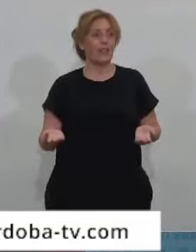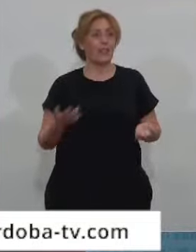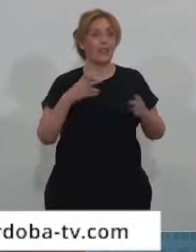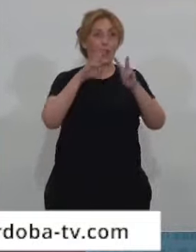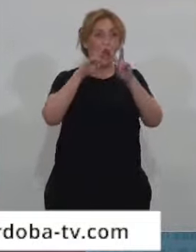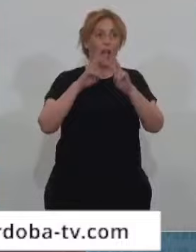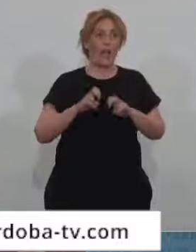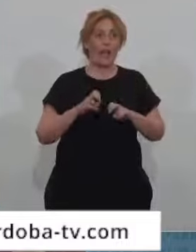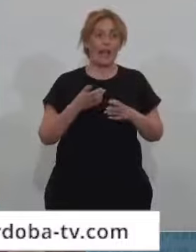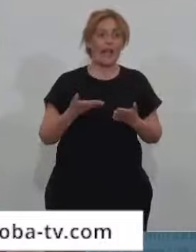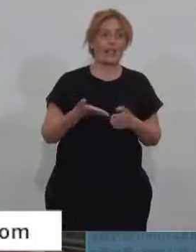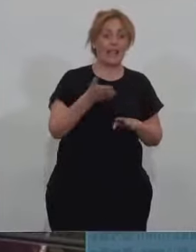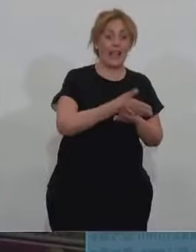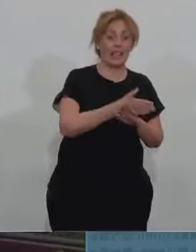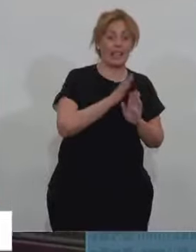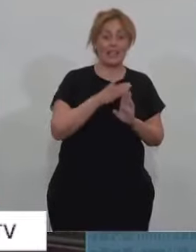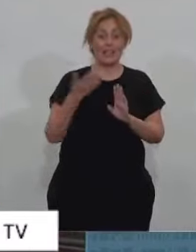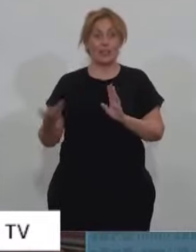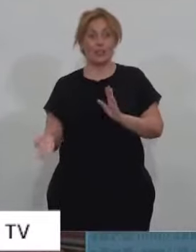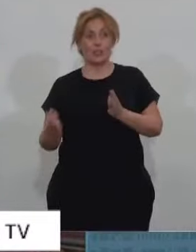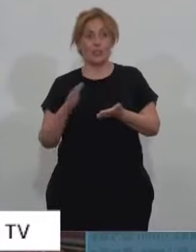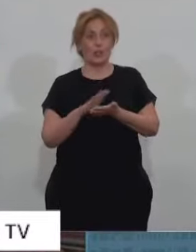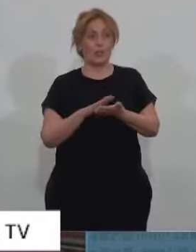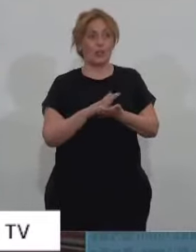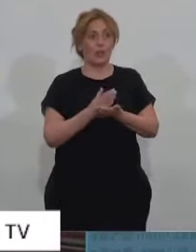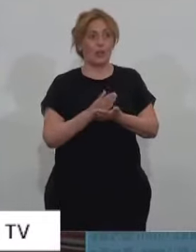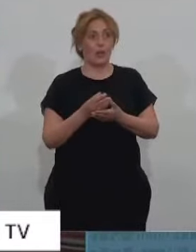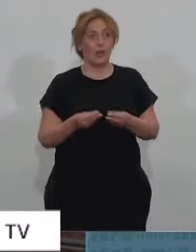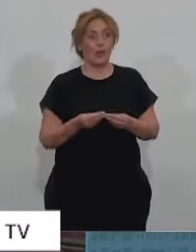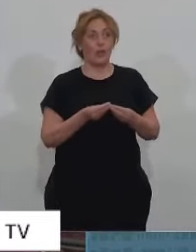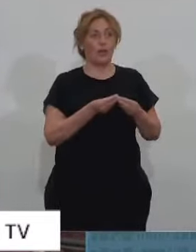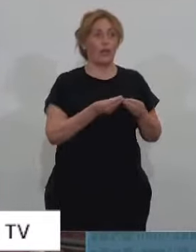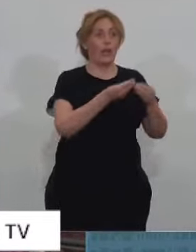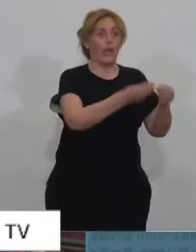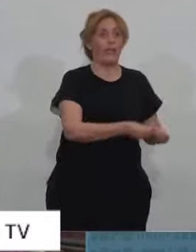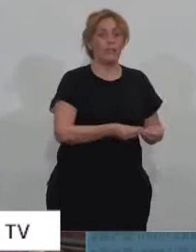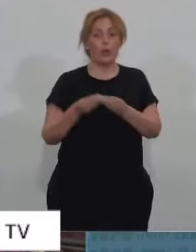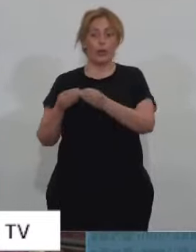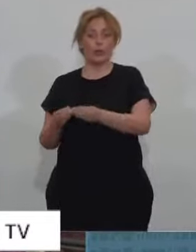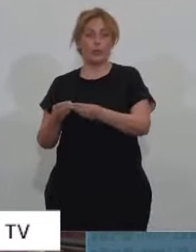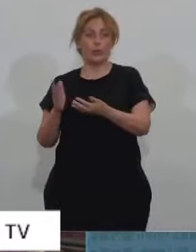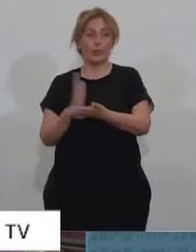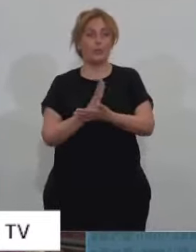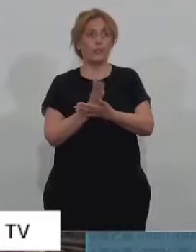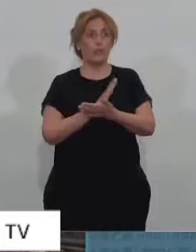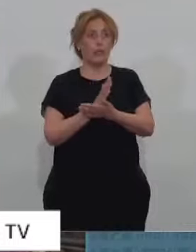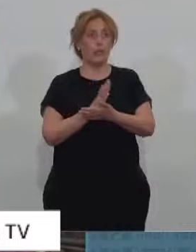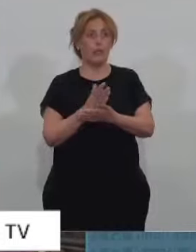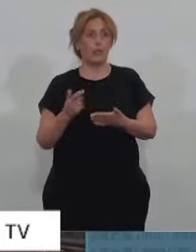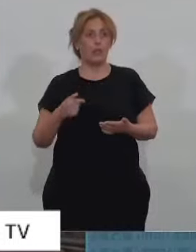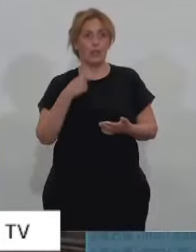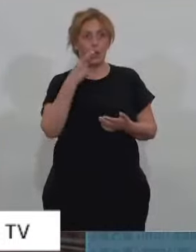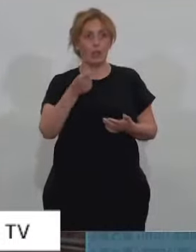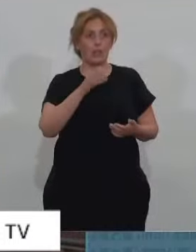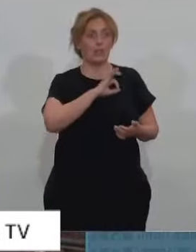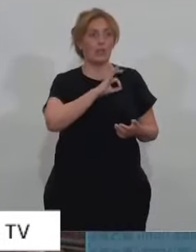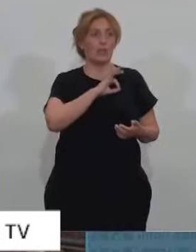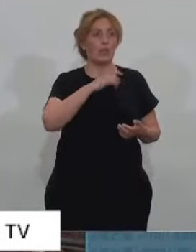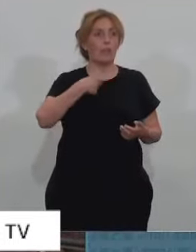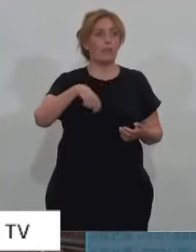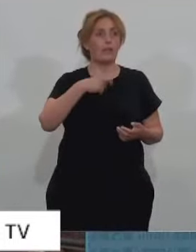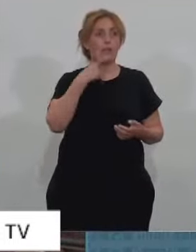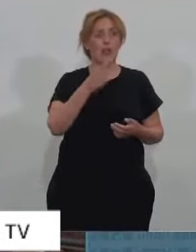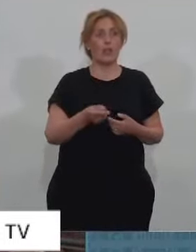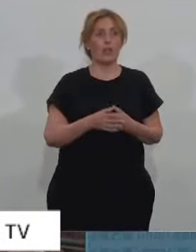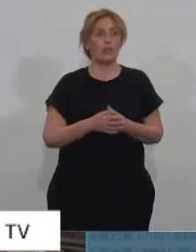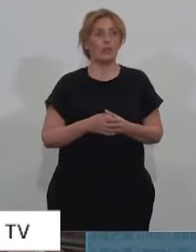decir o esto no, esto es algo intermedio. Y ya lo dijo muy bien el señor presidente en la contestación que dijo. Es que esto